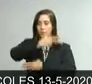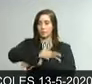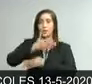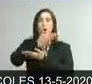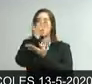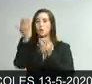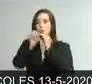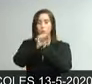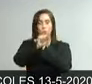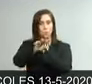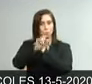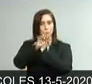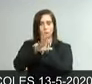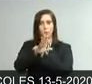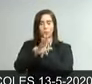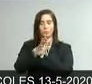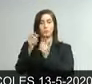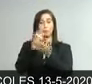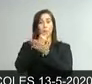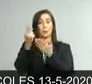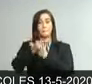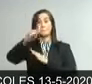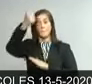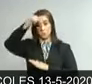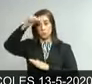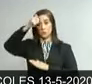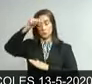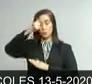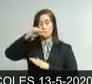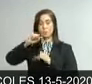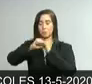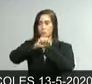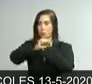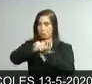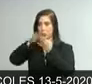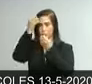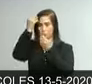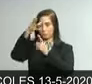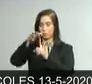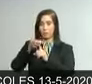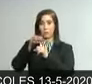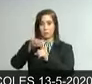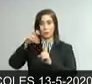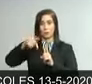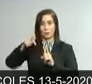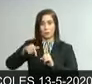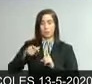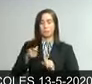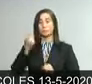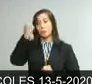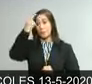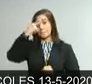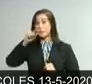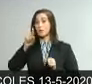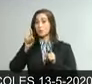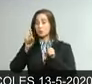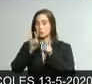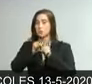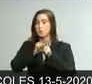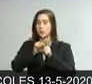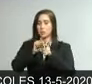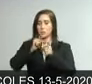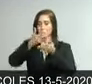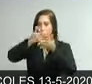Volveremos el próximo domingo a las ruedas de prensa presenciales, pero estaremos subiendo el